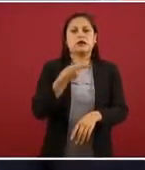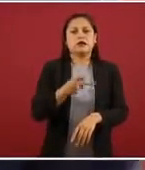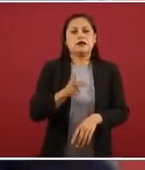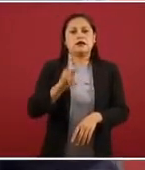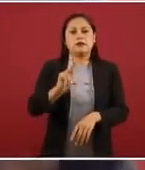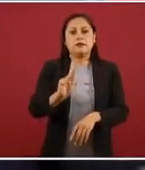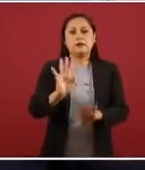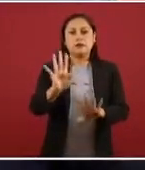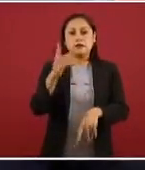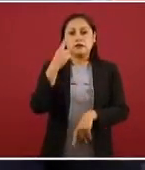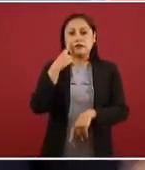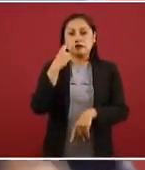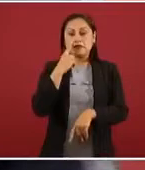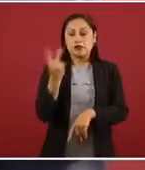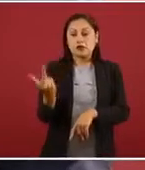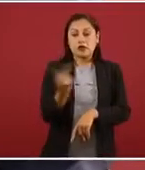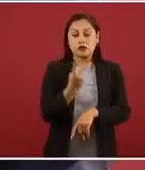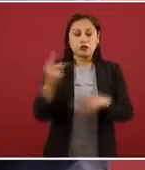claridad, están peleados.